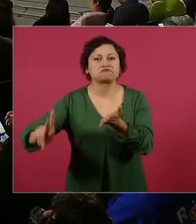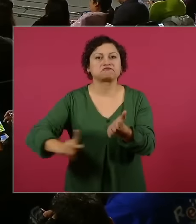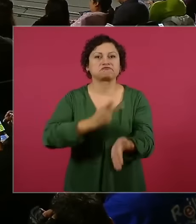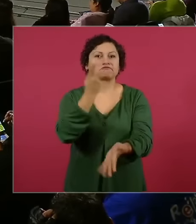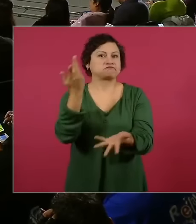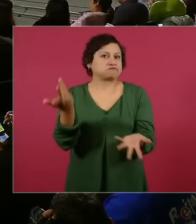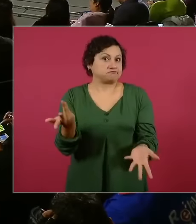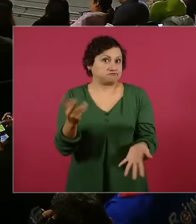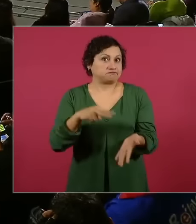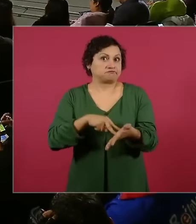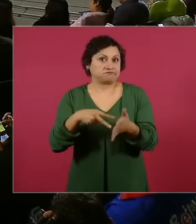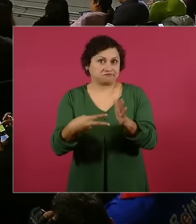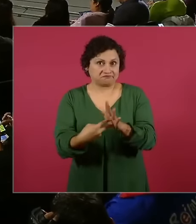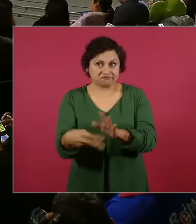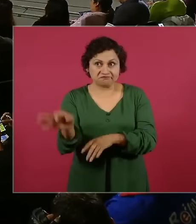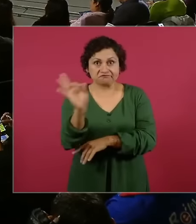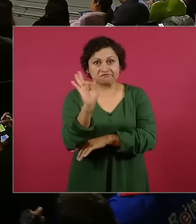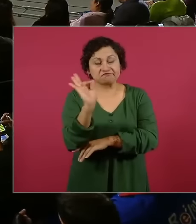ingeniería.